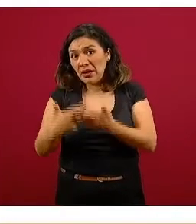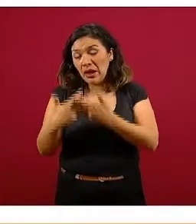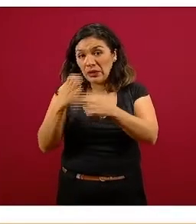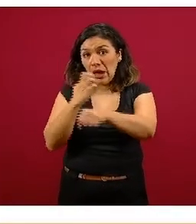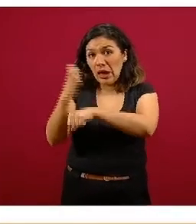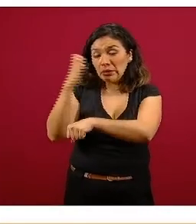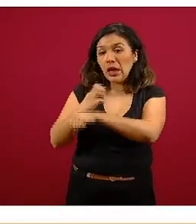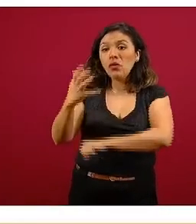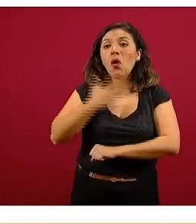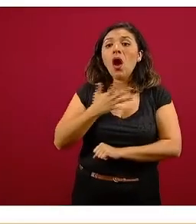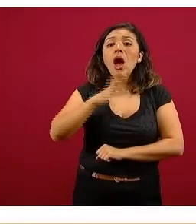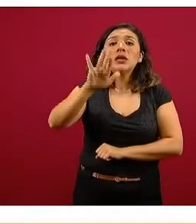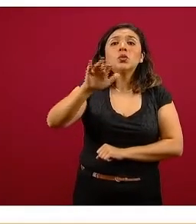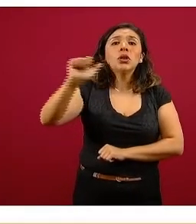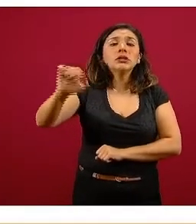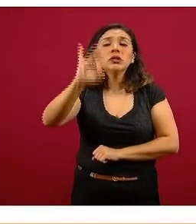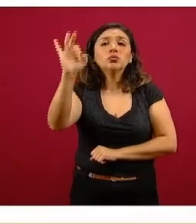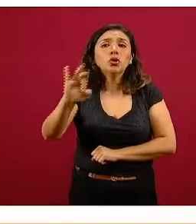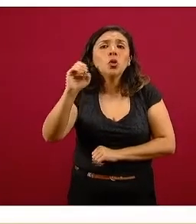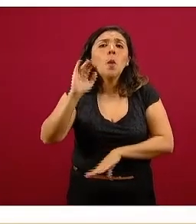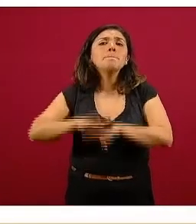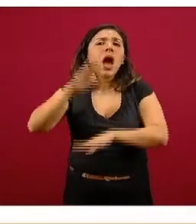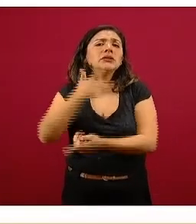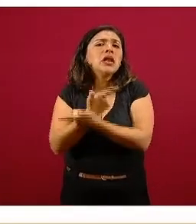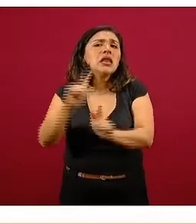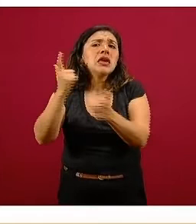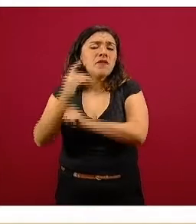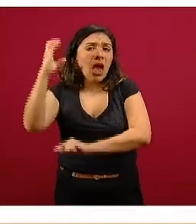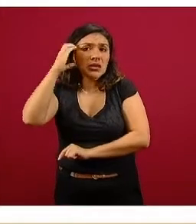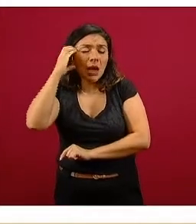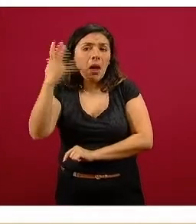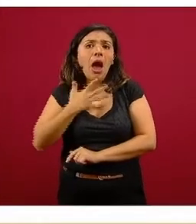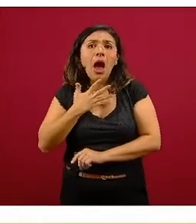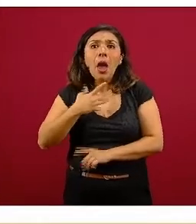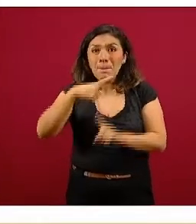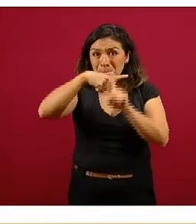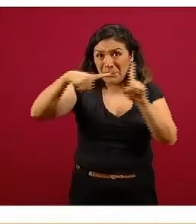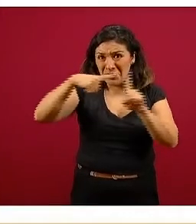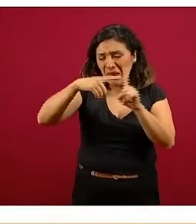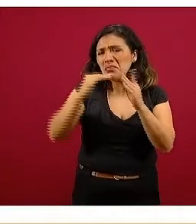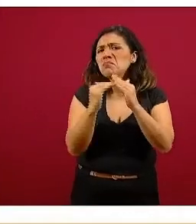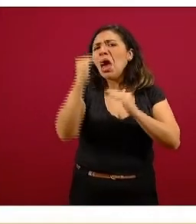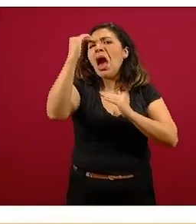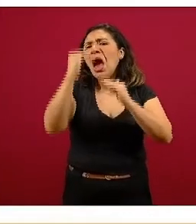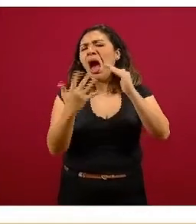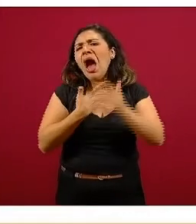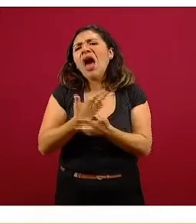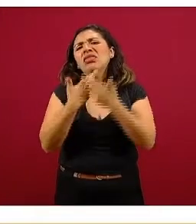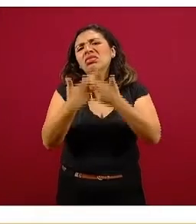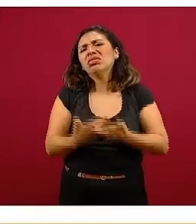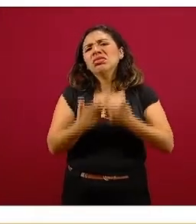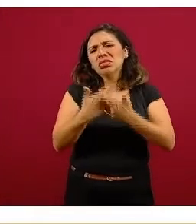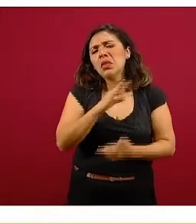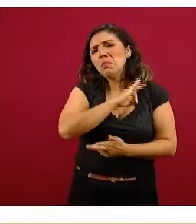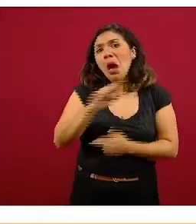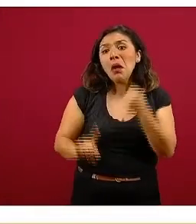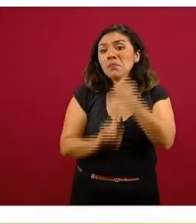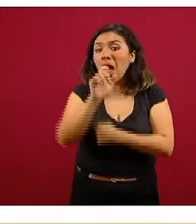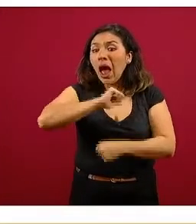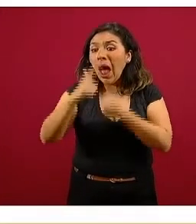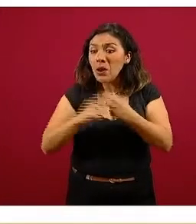tienen 56% o más de disponibilidad, es decir, más de la mitad de este tipo de camas listas para poder